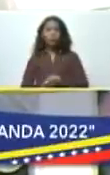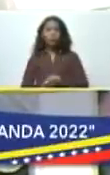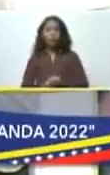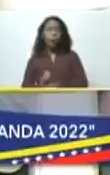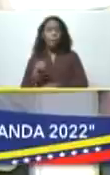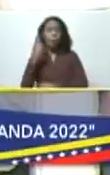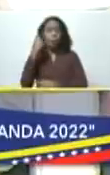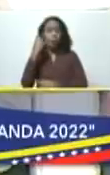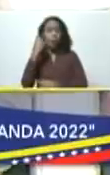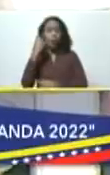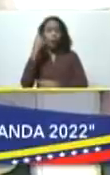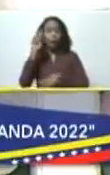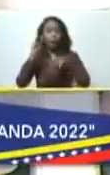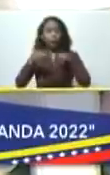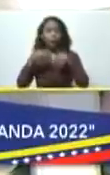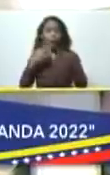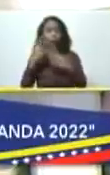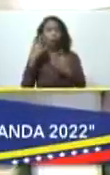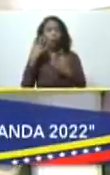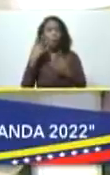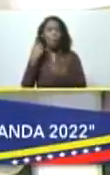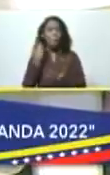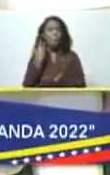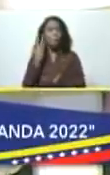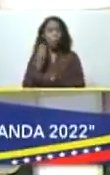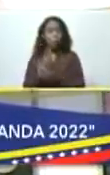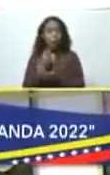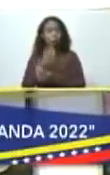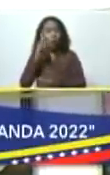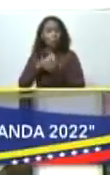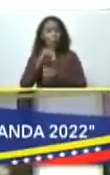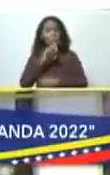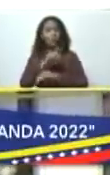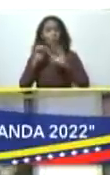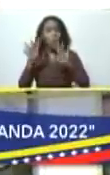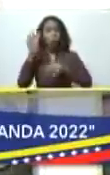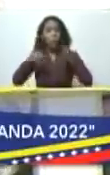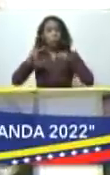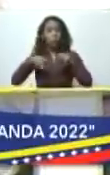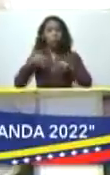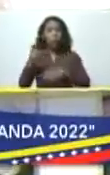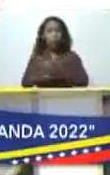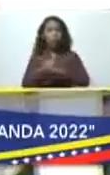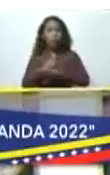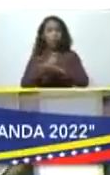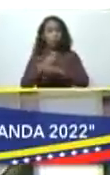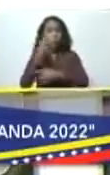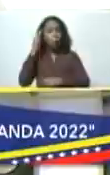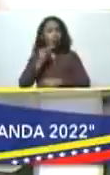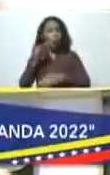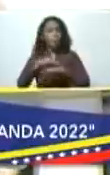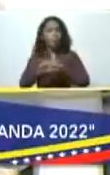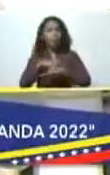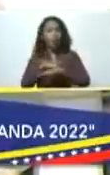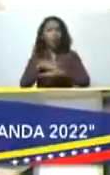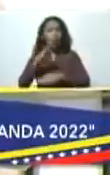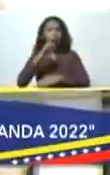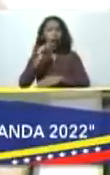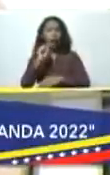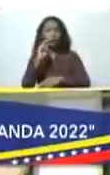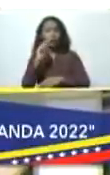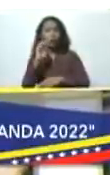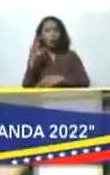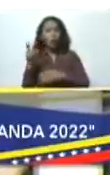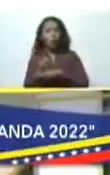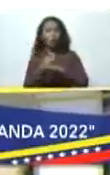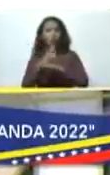primera Expo Vica Monagas 2019, una exposición que nos acompañó usted a través del gobierno bolivariano, el ministro Castro Soteldo, la gobernación y